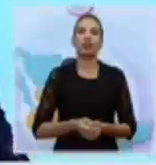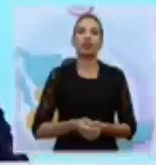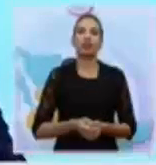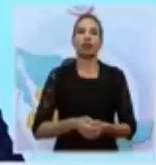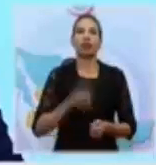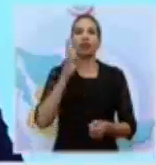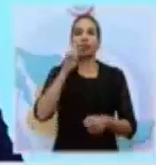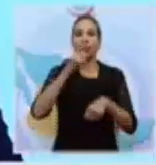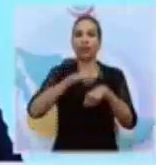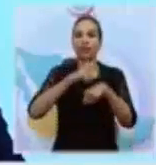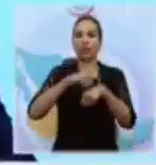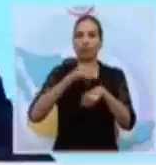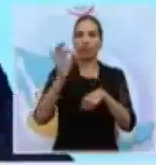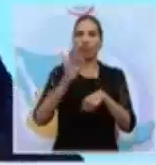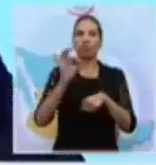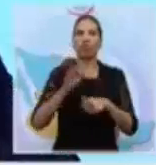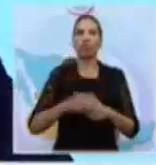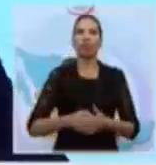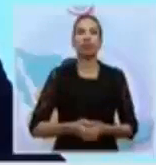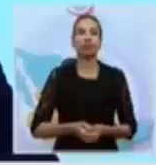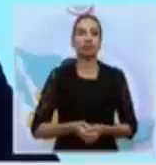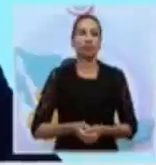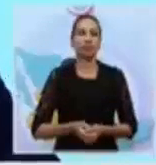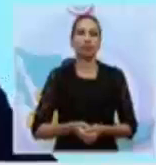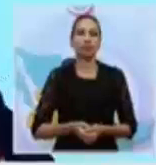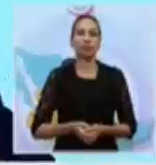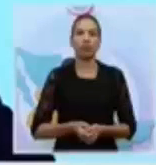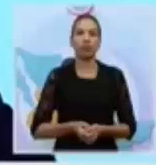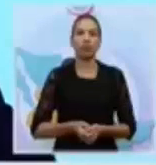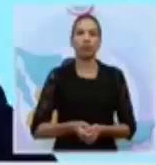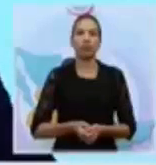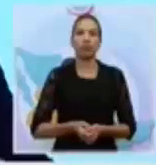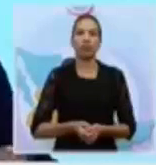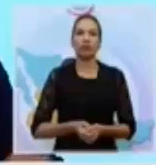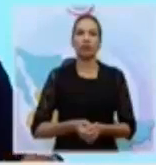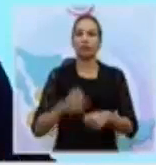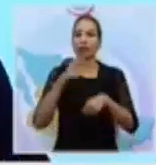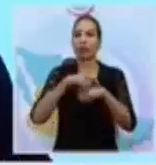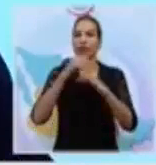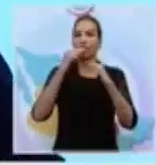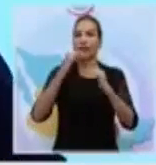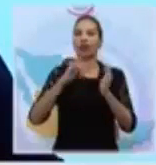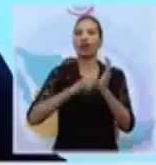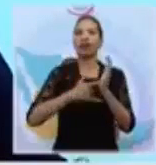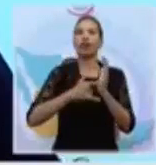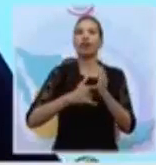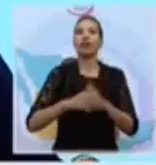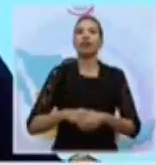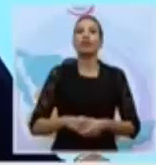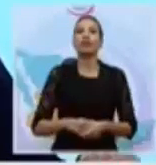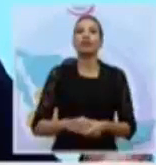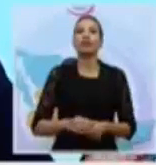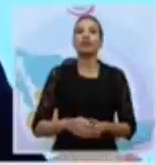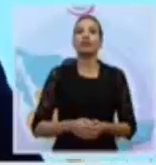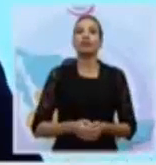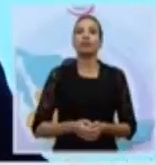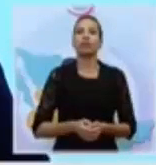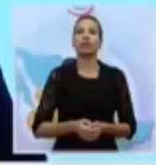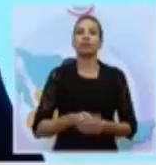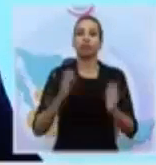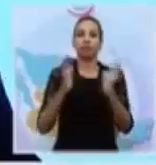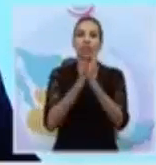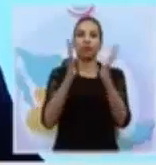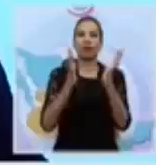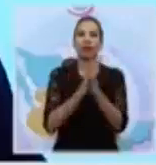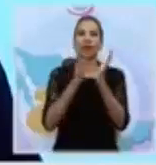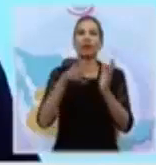Están checando el tiempo. Okay. Ya estamos en los límites, doctor. Bueno. Ya que tenemos otros